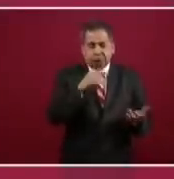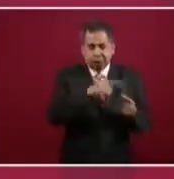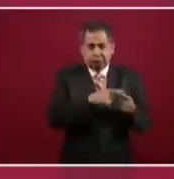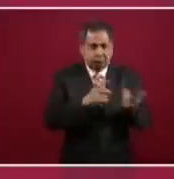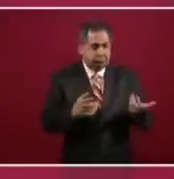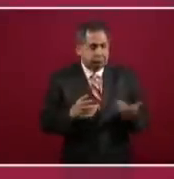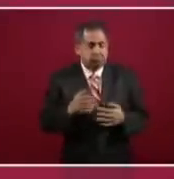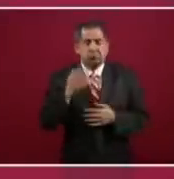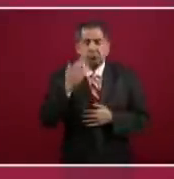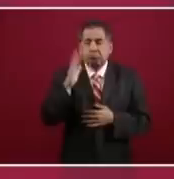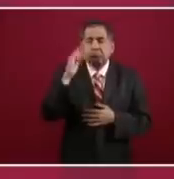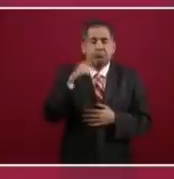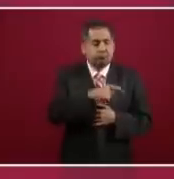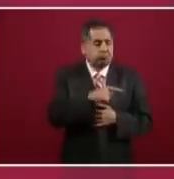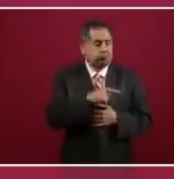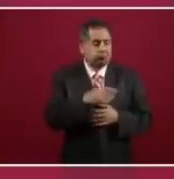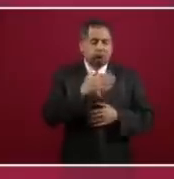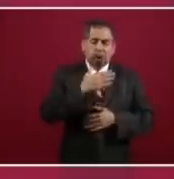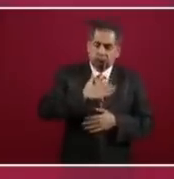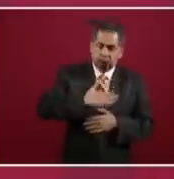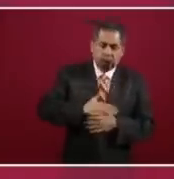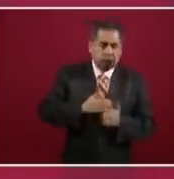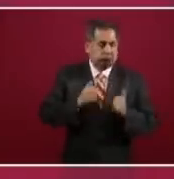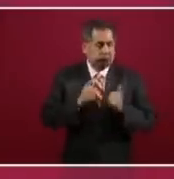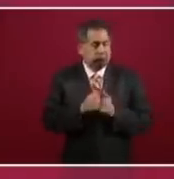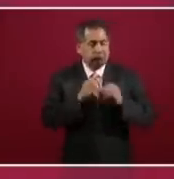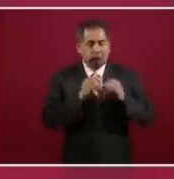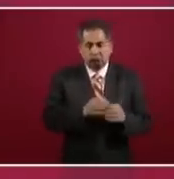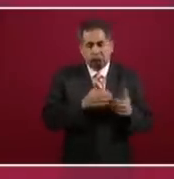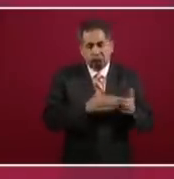si hubiesen actuado con justicia